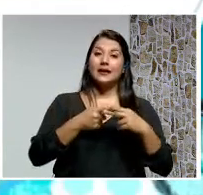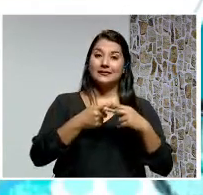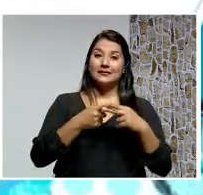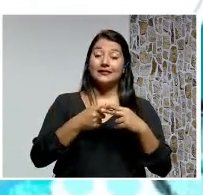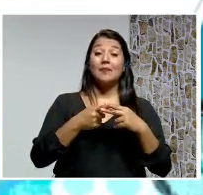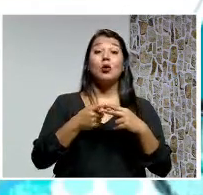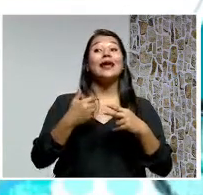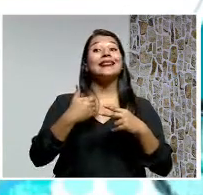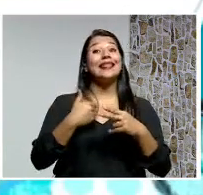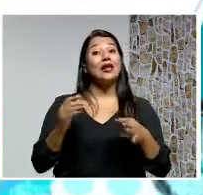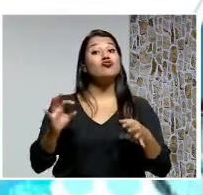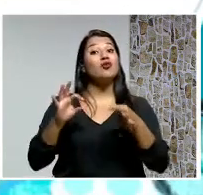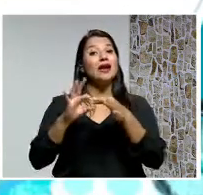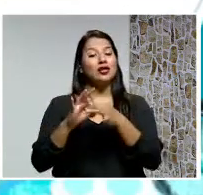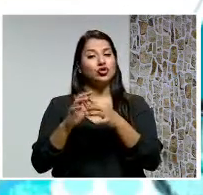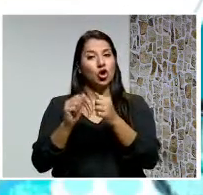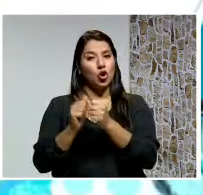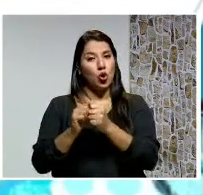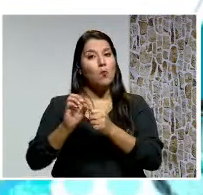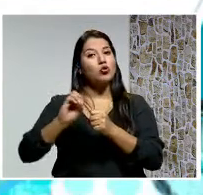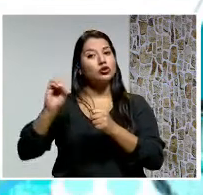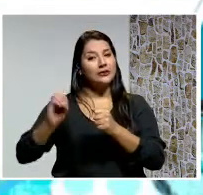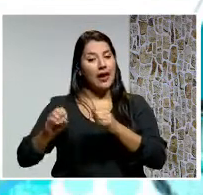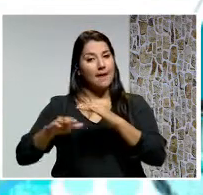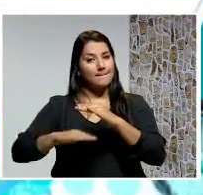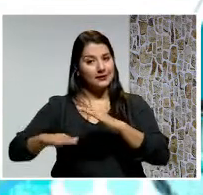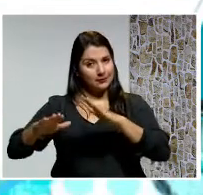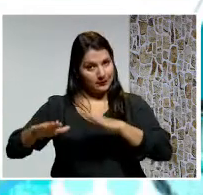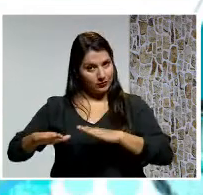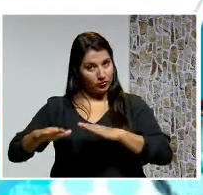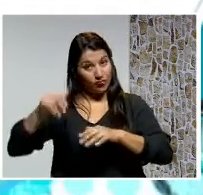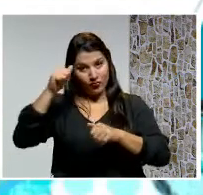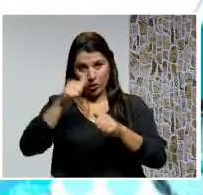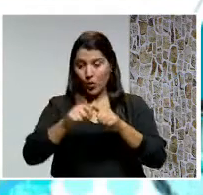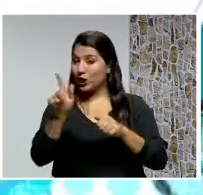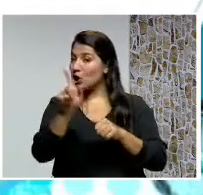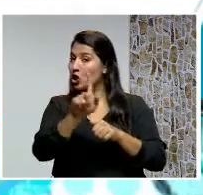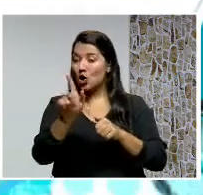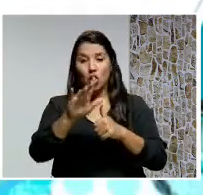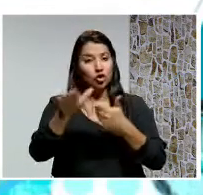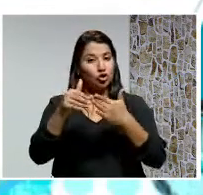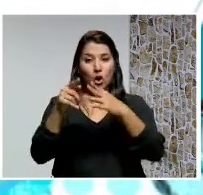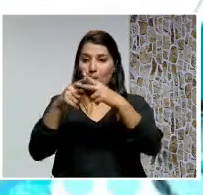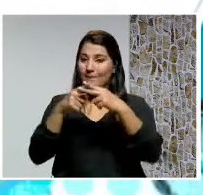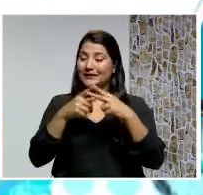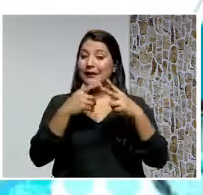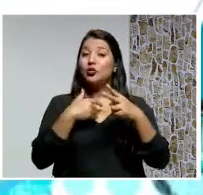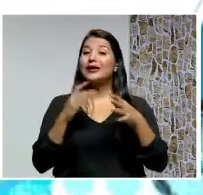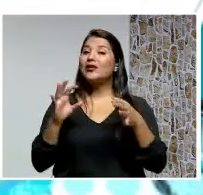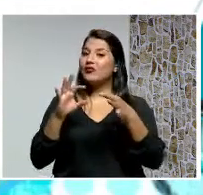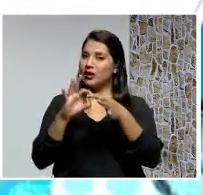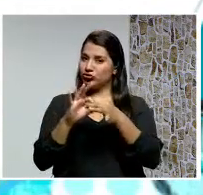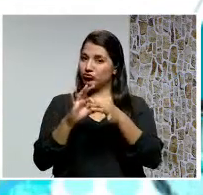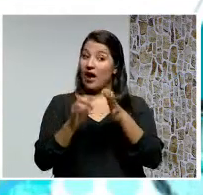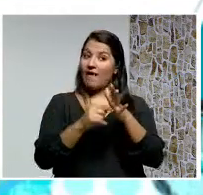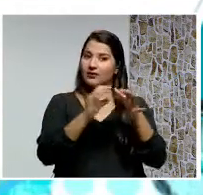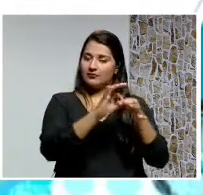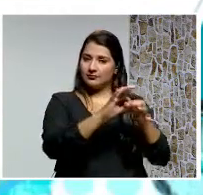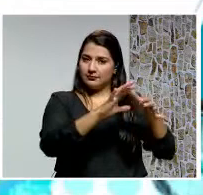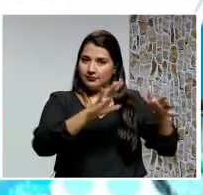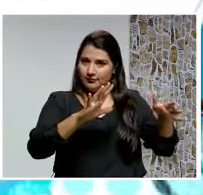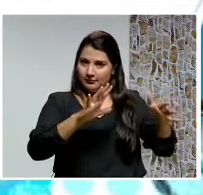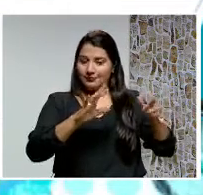tasa básica pasiva. No todas están vinculadas, como mencionaba, y entonces eso va a depender de cada situación.